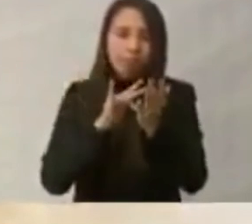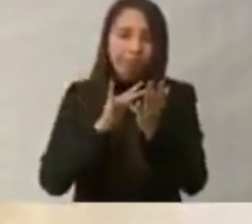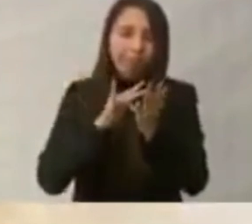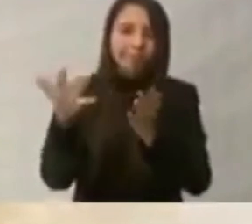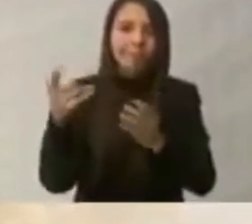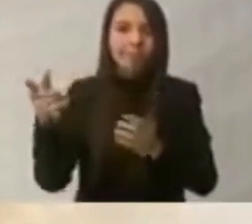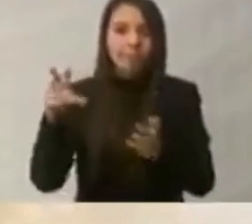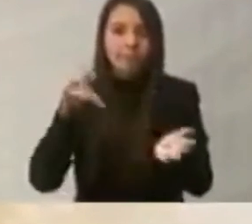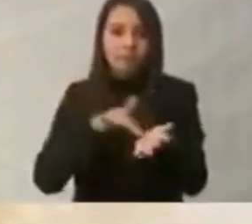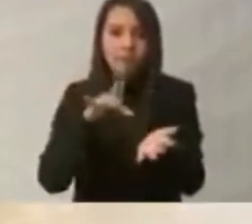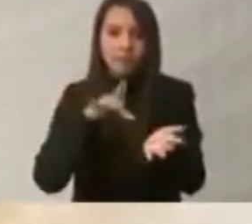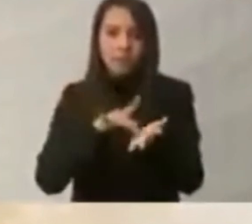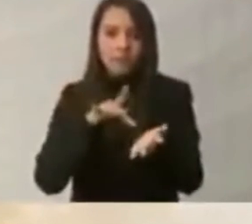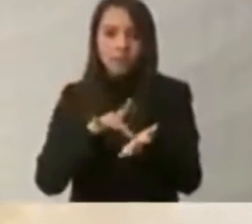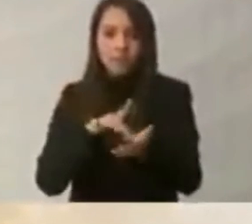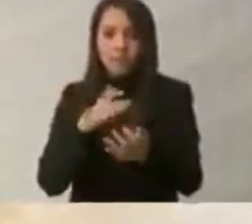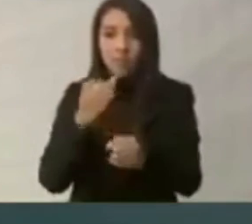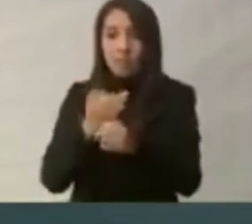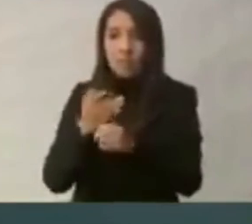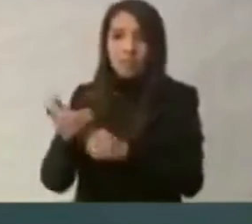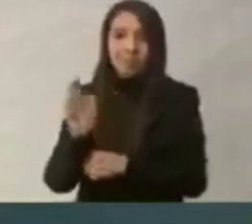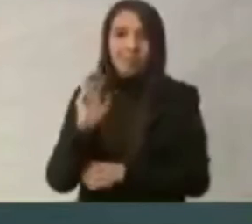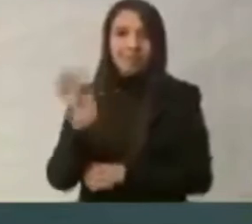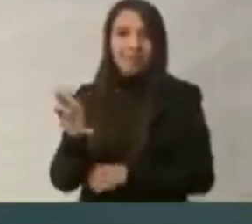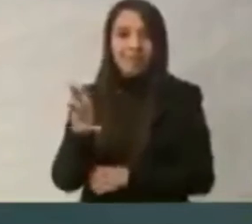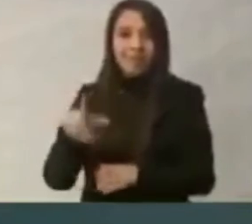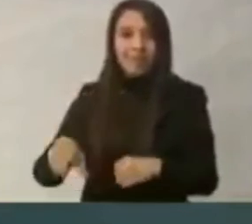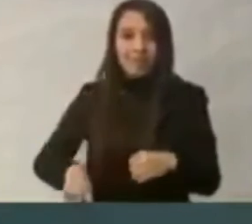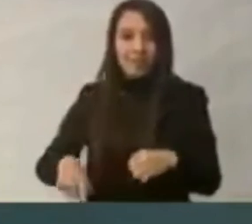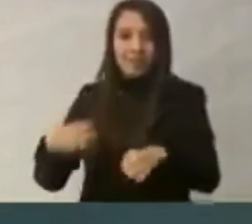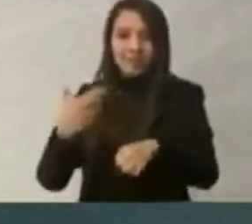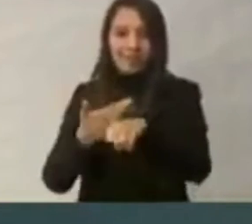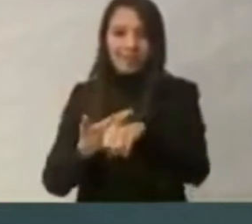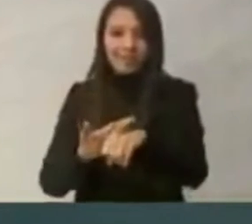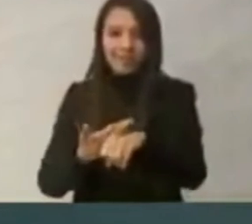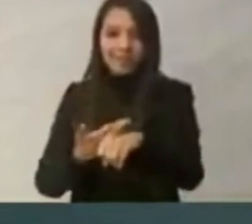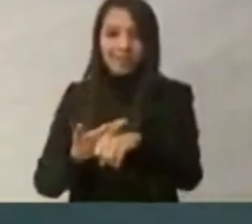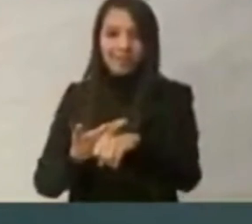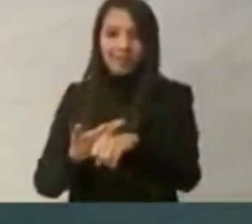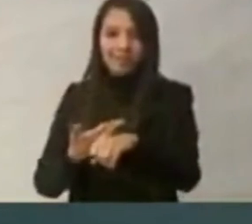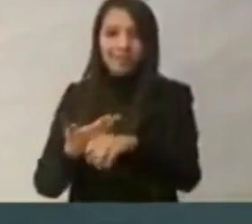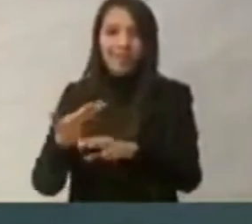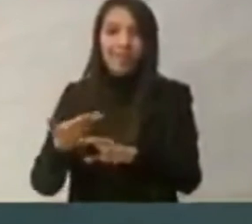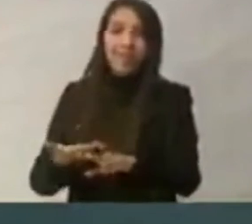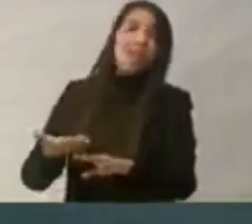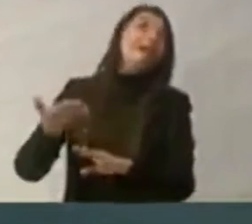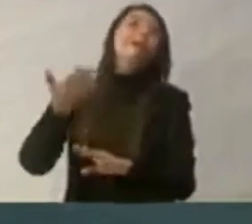como gobernador y antes, que fue más difícil, cuando